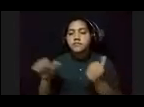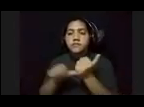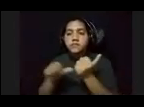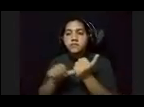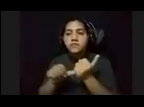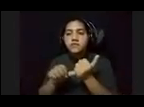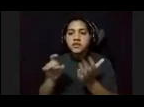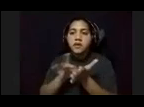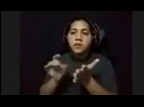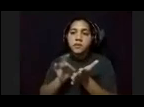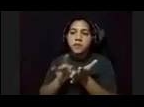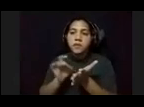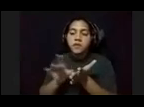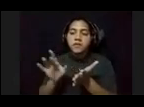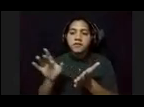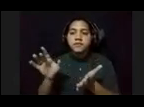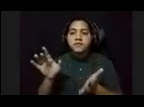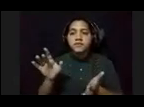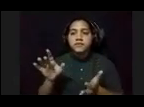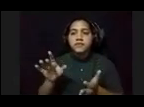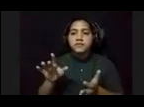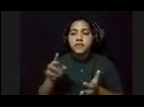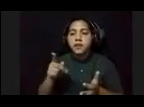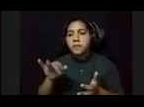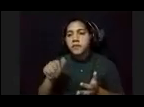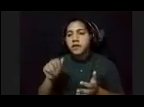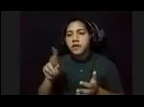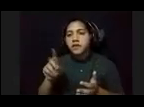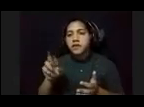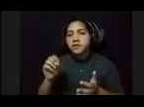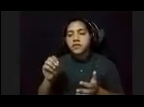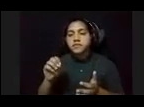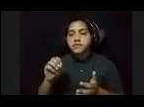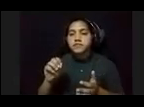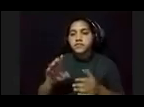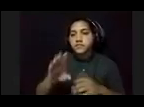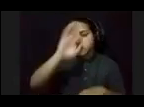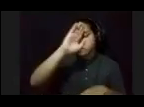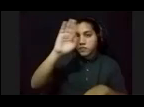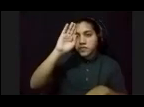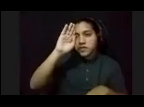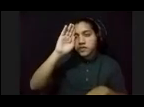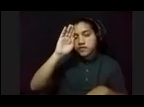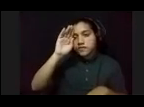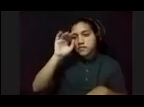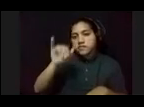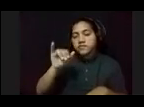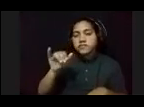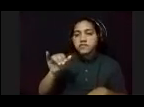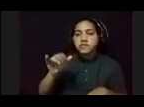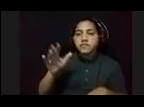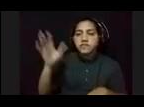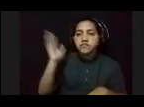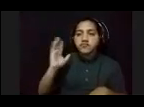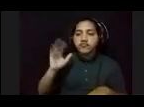prostitutas, conocido como el Picadero. Este hospital se ubicó en un antiguo local militar en